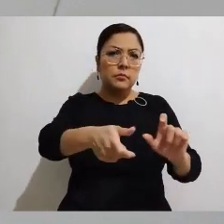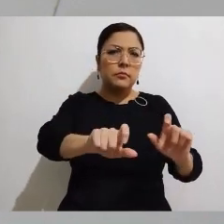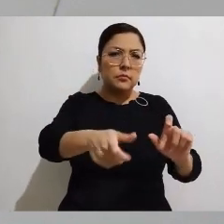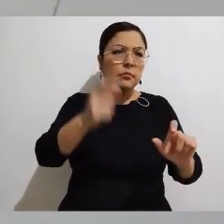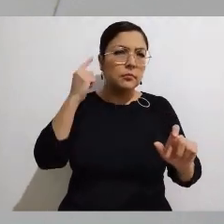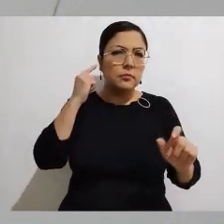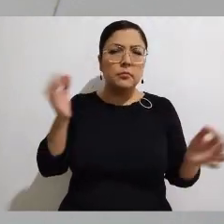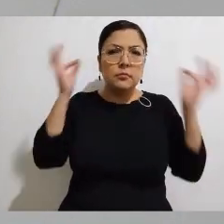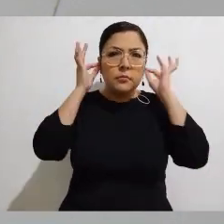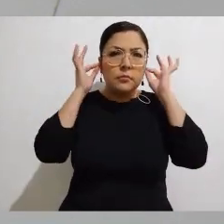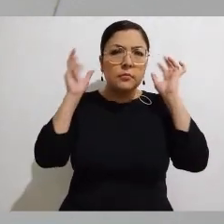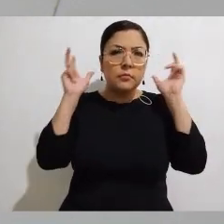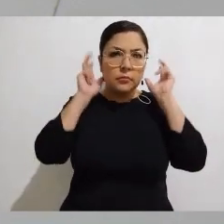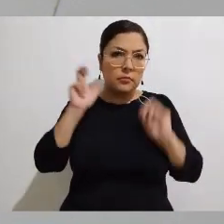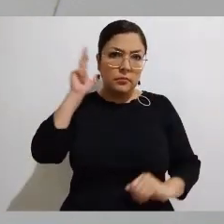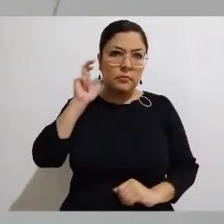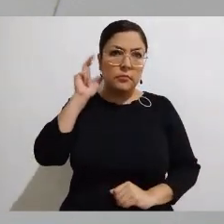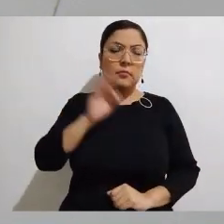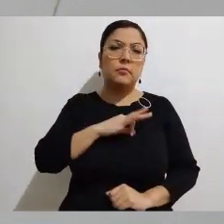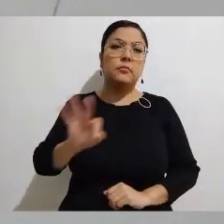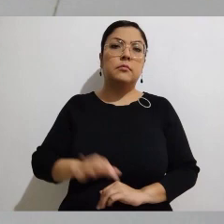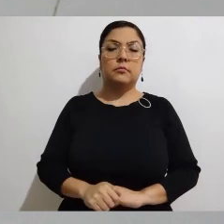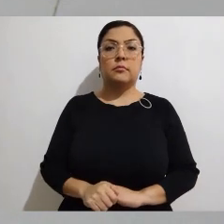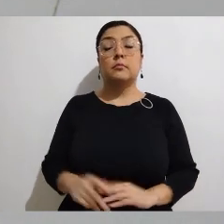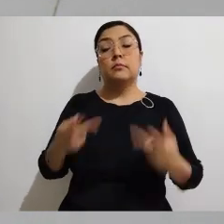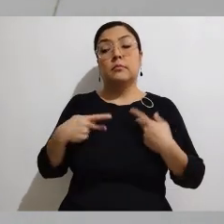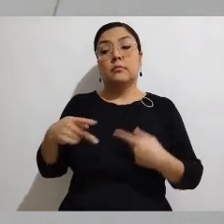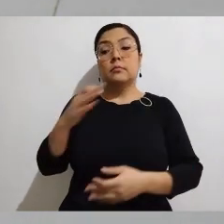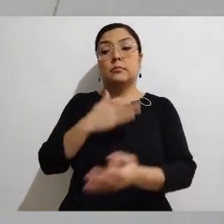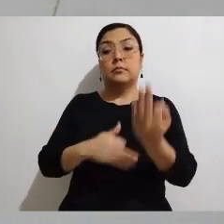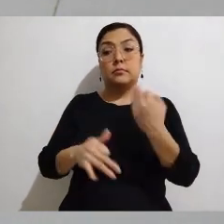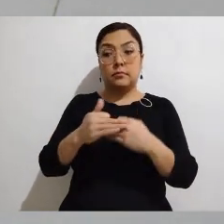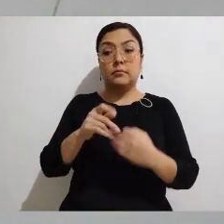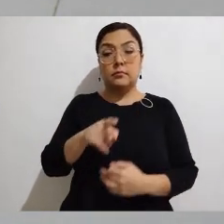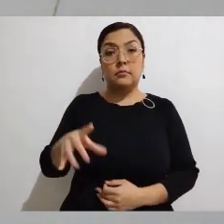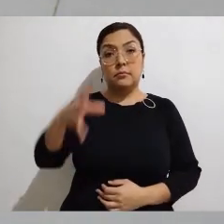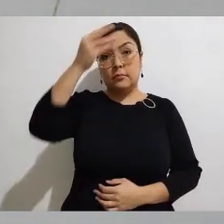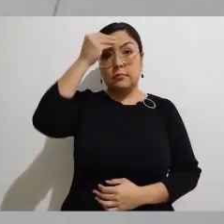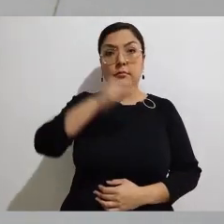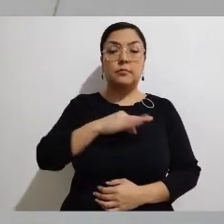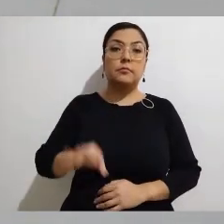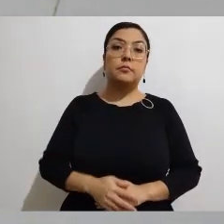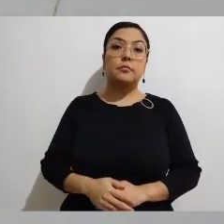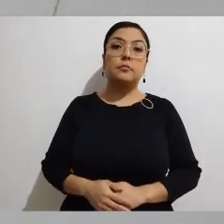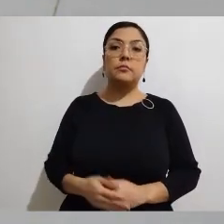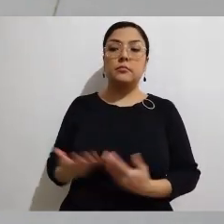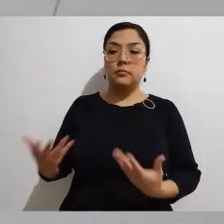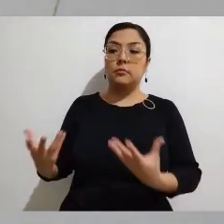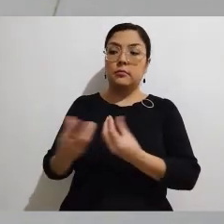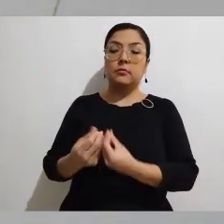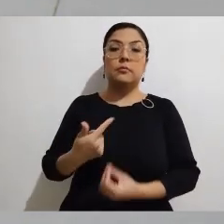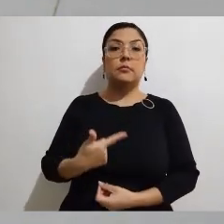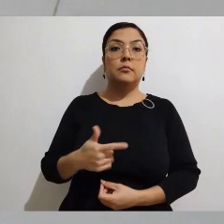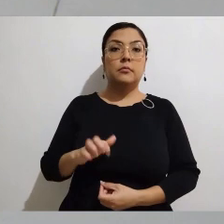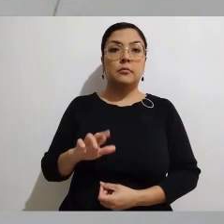abrirnos este espacio para que la ciudadanía esté enterada de lo que el órgano electoral está trabajando. Estamos con